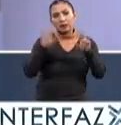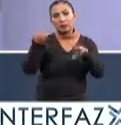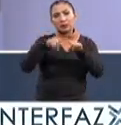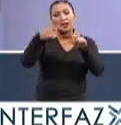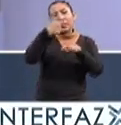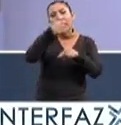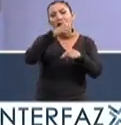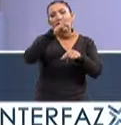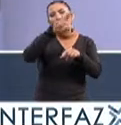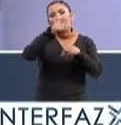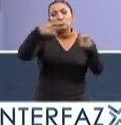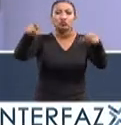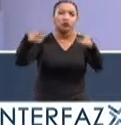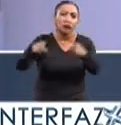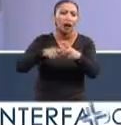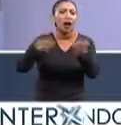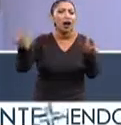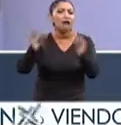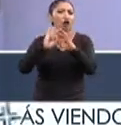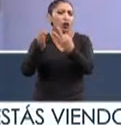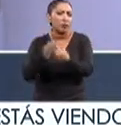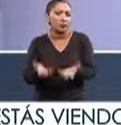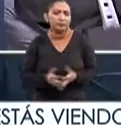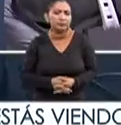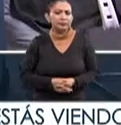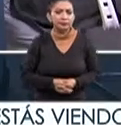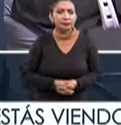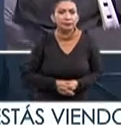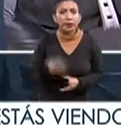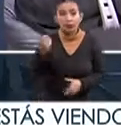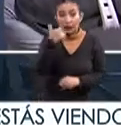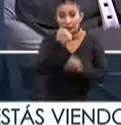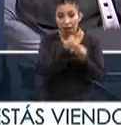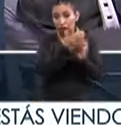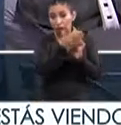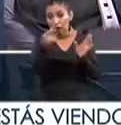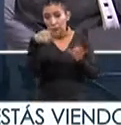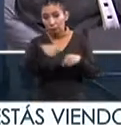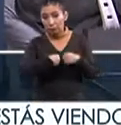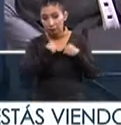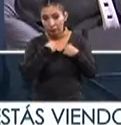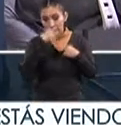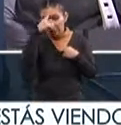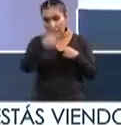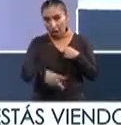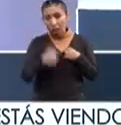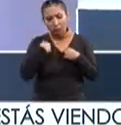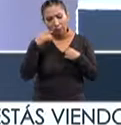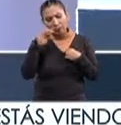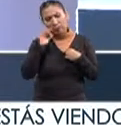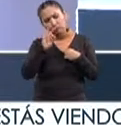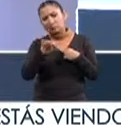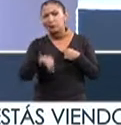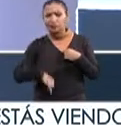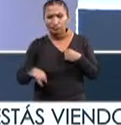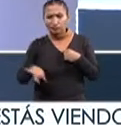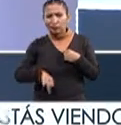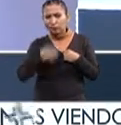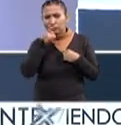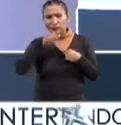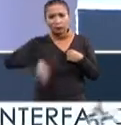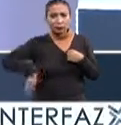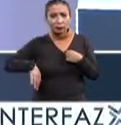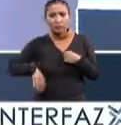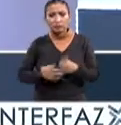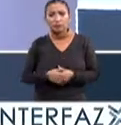diferentes géneros y visiones. Claro, supongo que en estos 6 años que llevas en México, porque sí me pareció muy interesante lo que dijiste